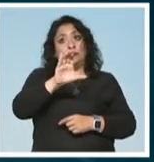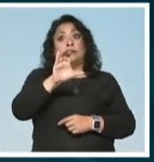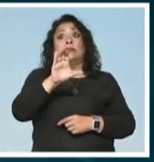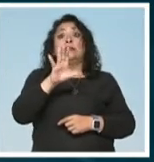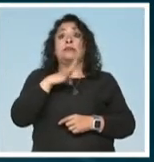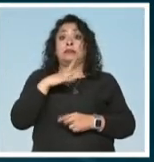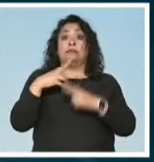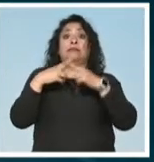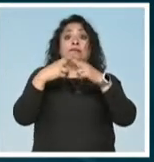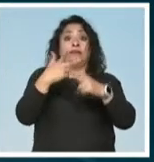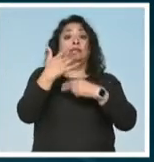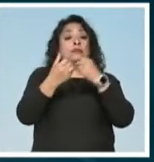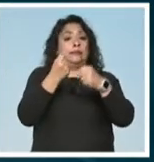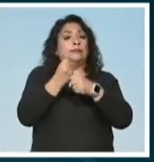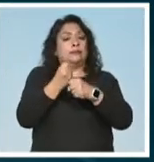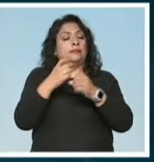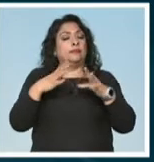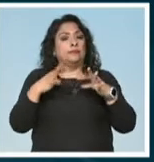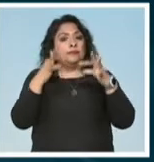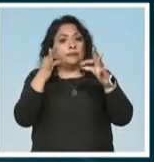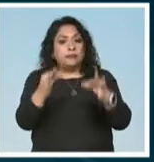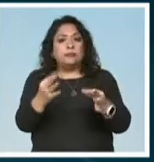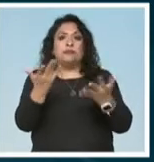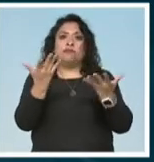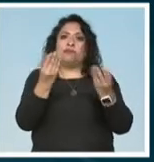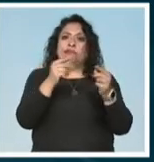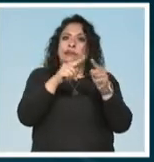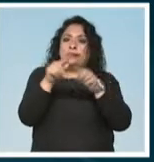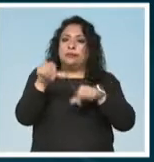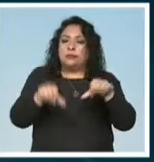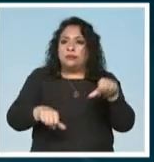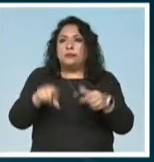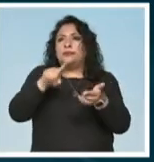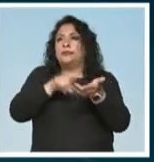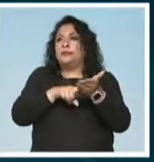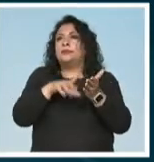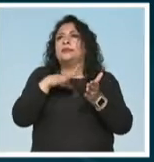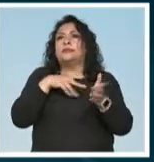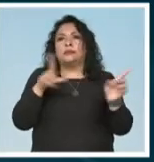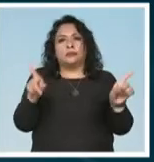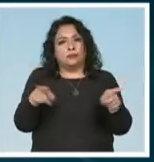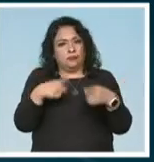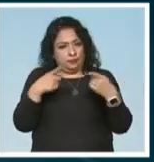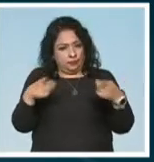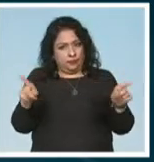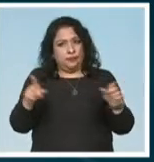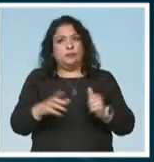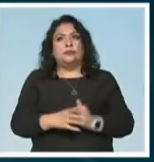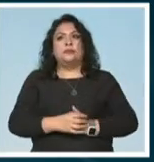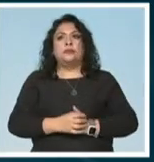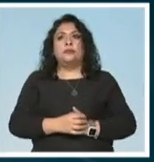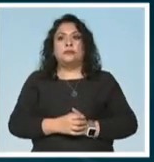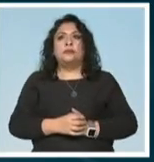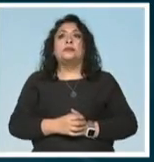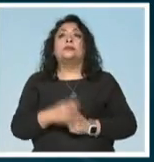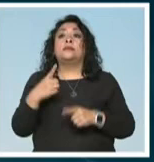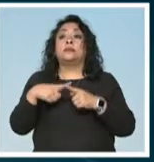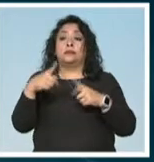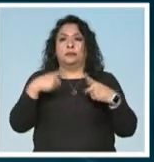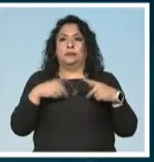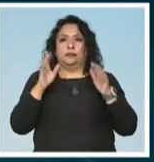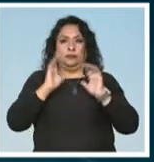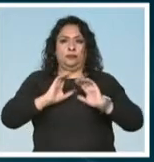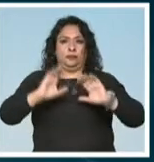ya a medio siglo de existencia. Han sido muchas las actividades y dentro de ellas tenemos música de un cantante